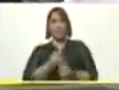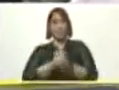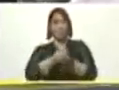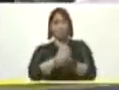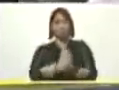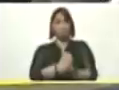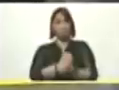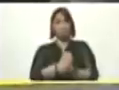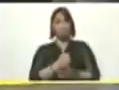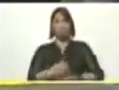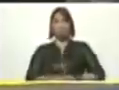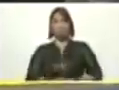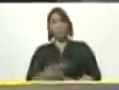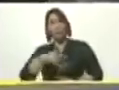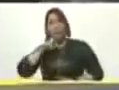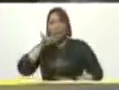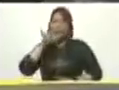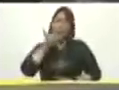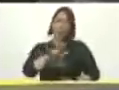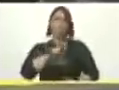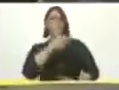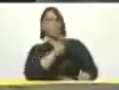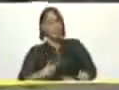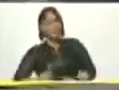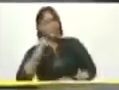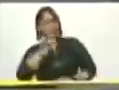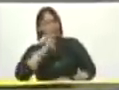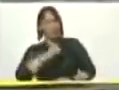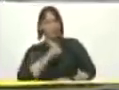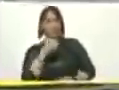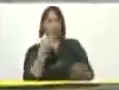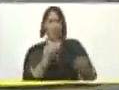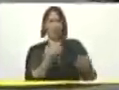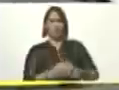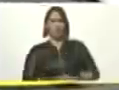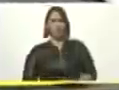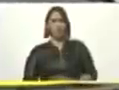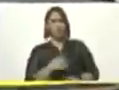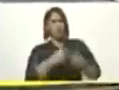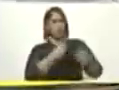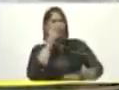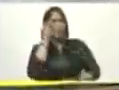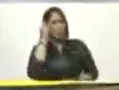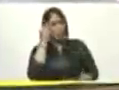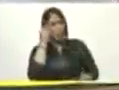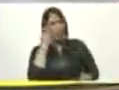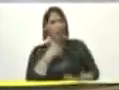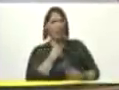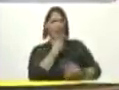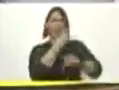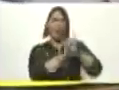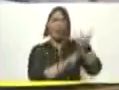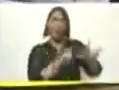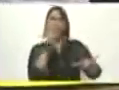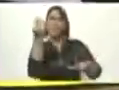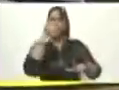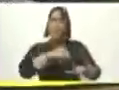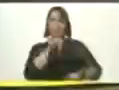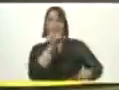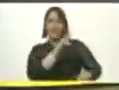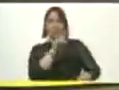el amor presidente el amor Y de verdad que uno cada día se enamora más de Venezuela Ahorita